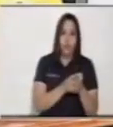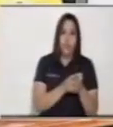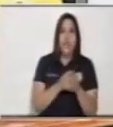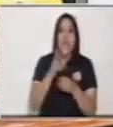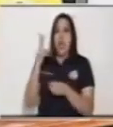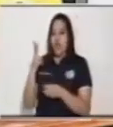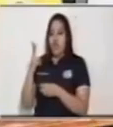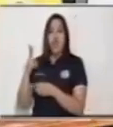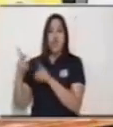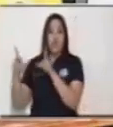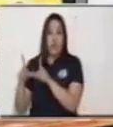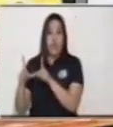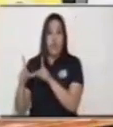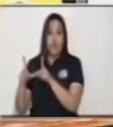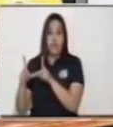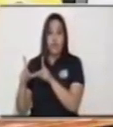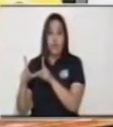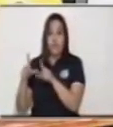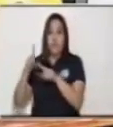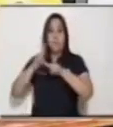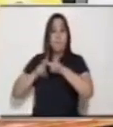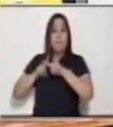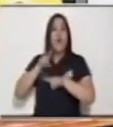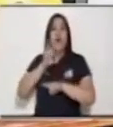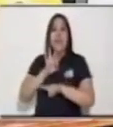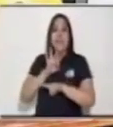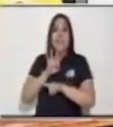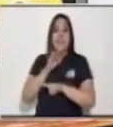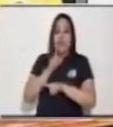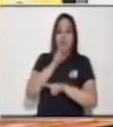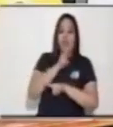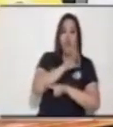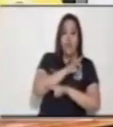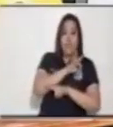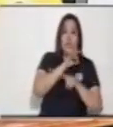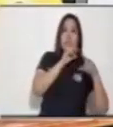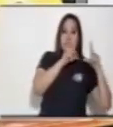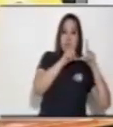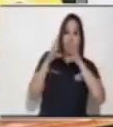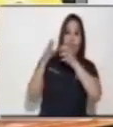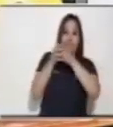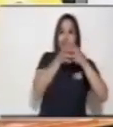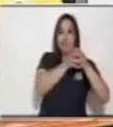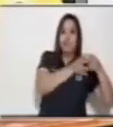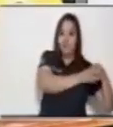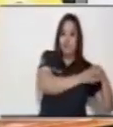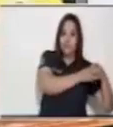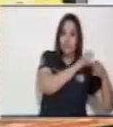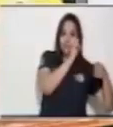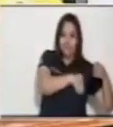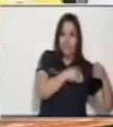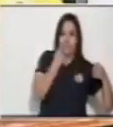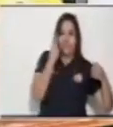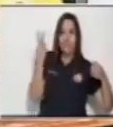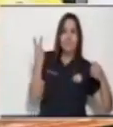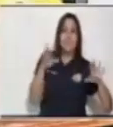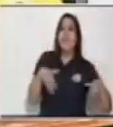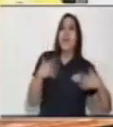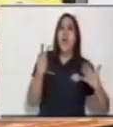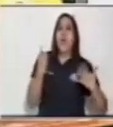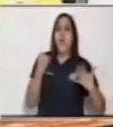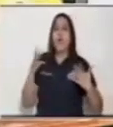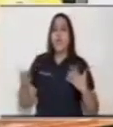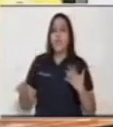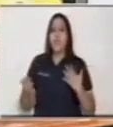¿Cuántas dijimos que teníamos? 6. Hicimos dos grupos, 3 veces. Eso quiere decir